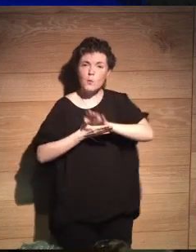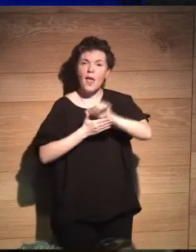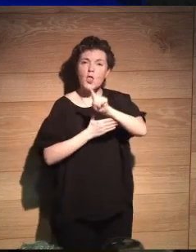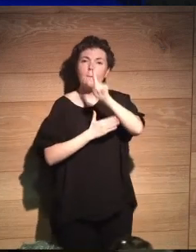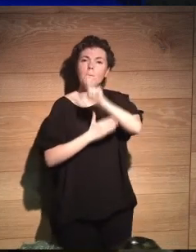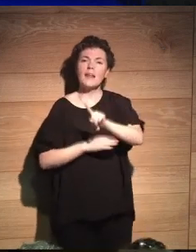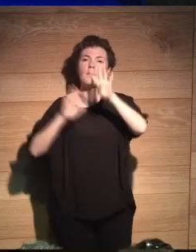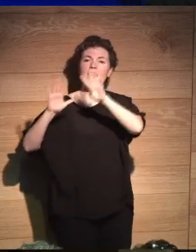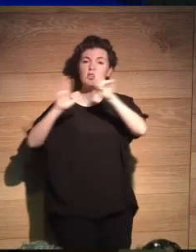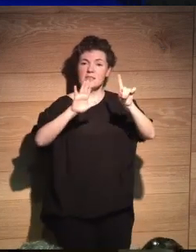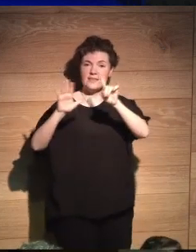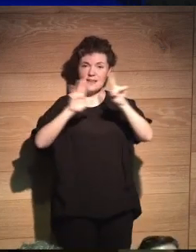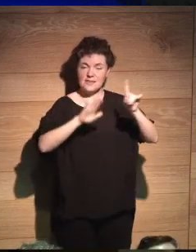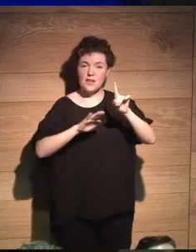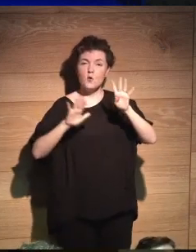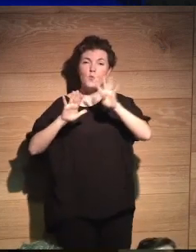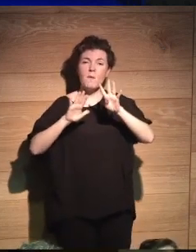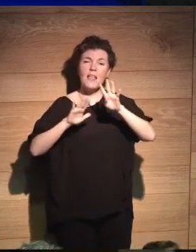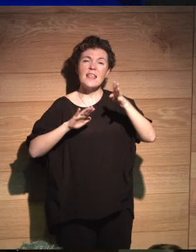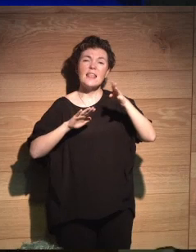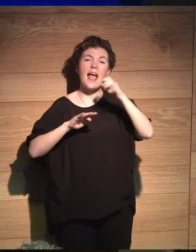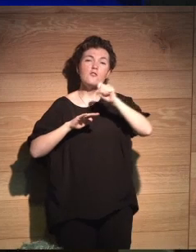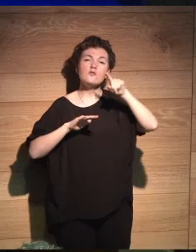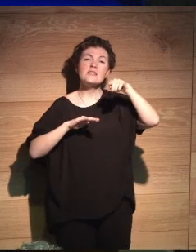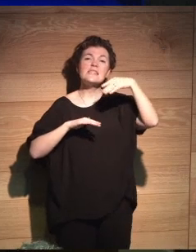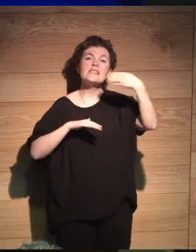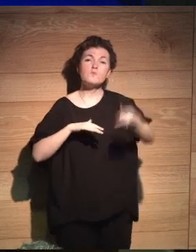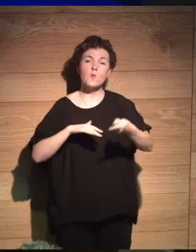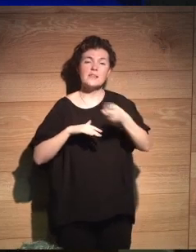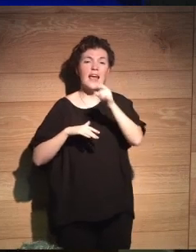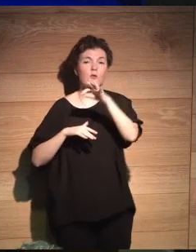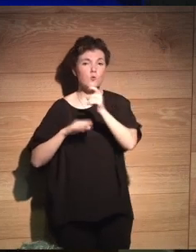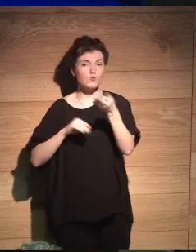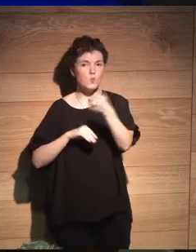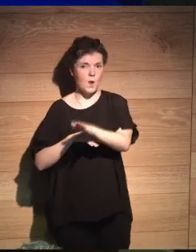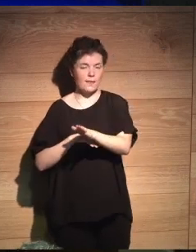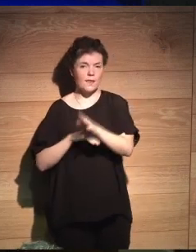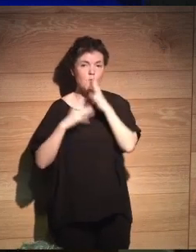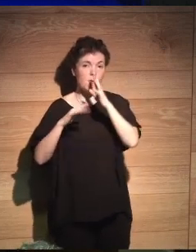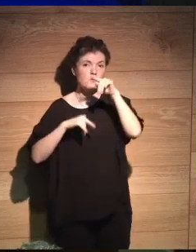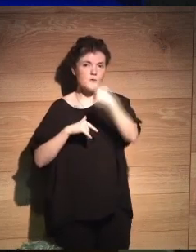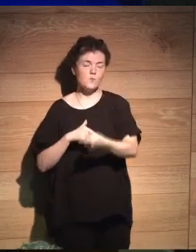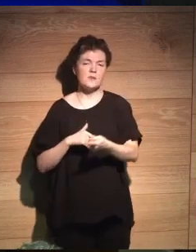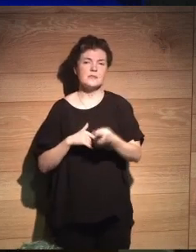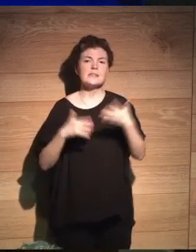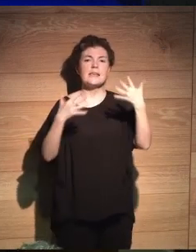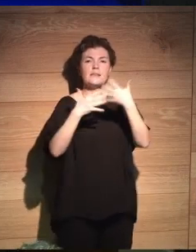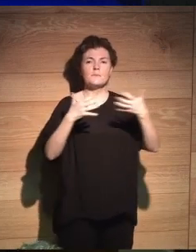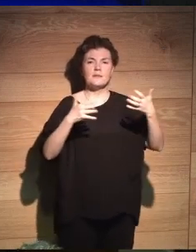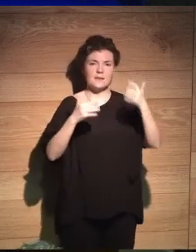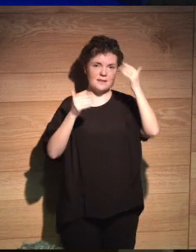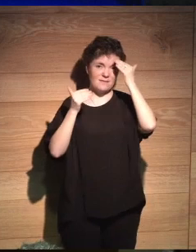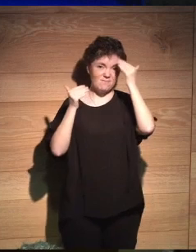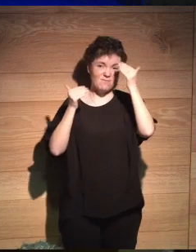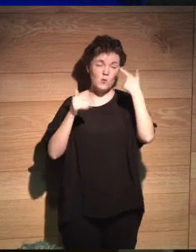año 66, 9 años después de la muerte de Arturo, en la exposición, y dediqué